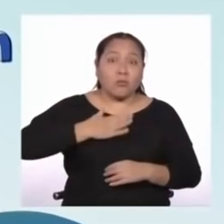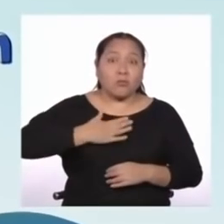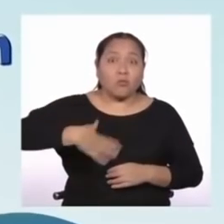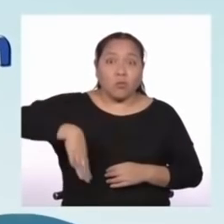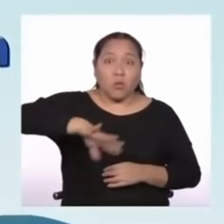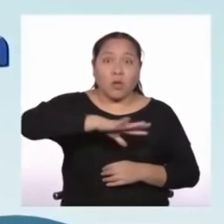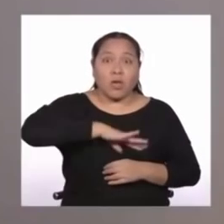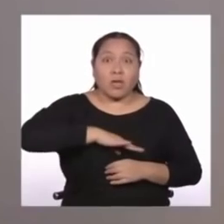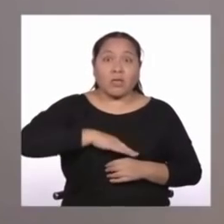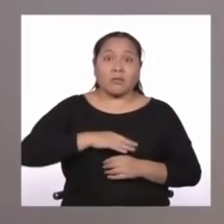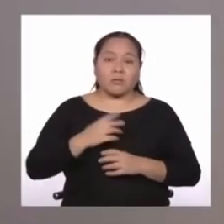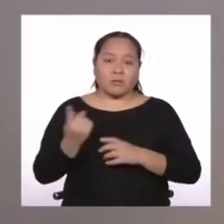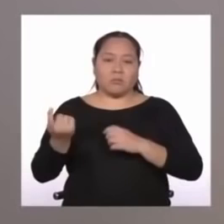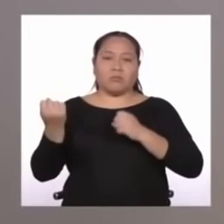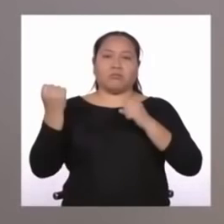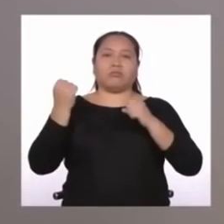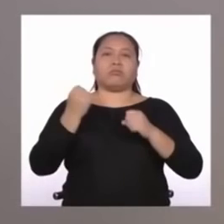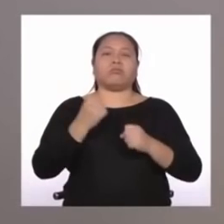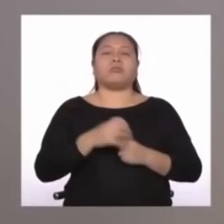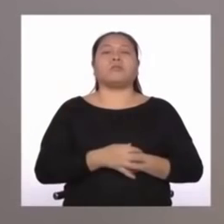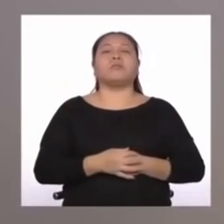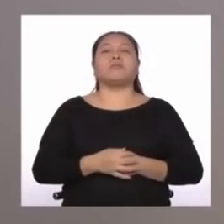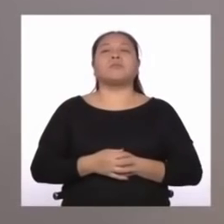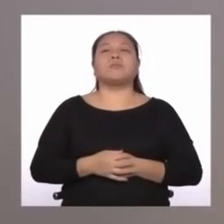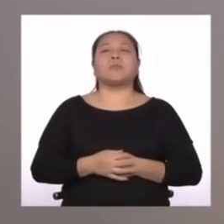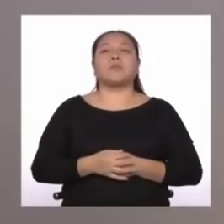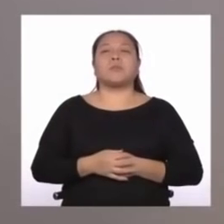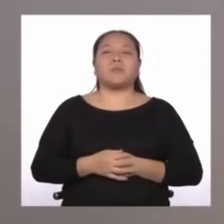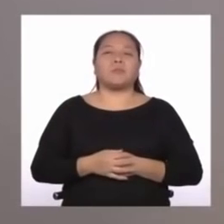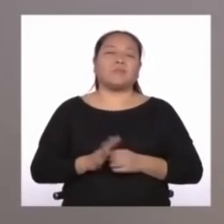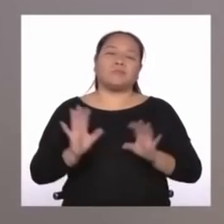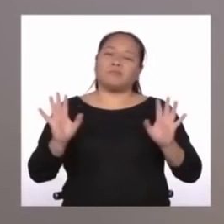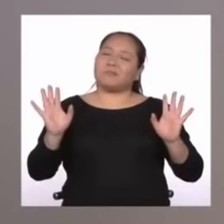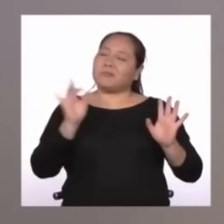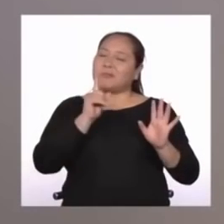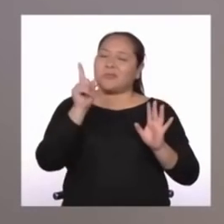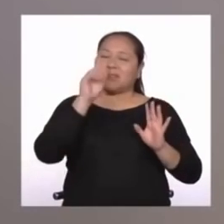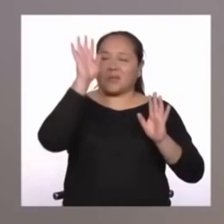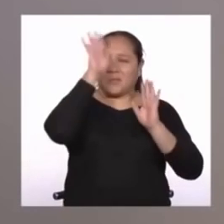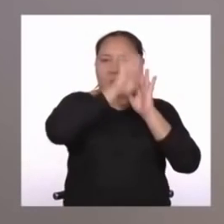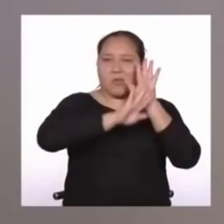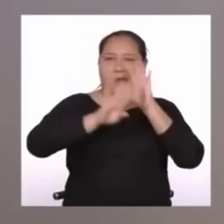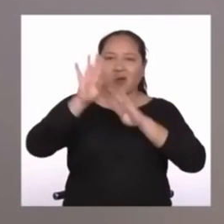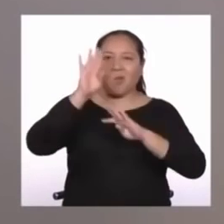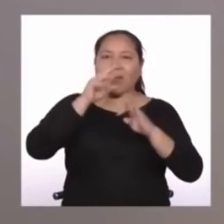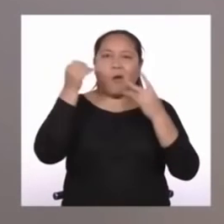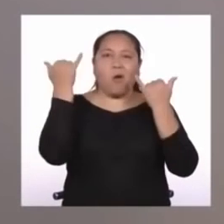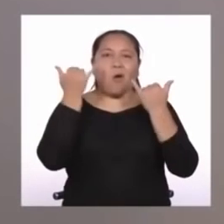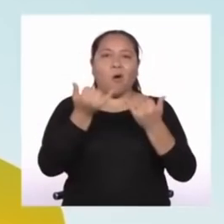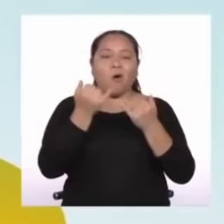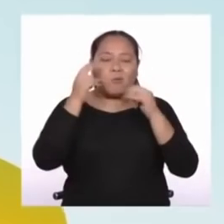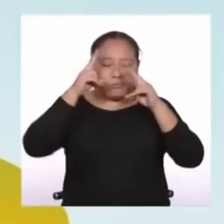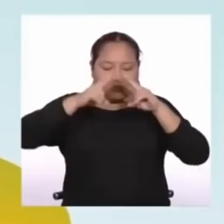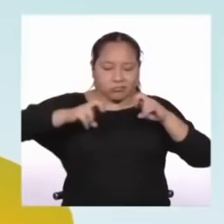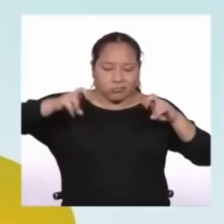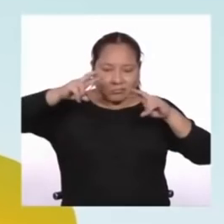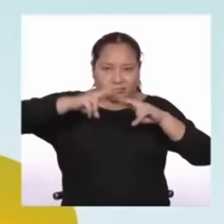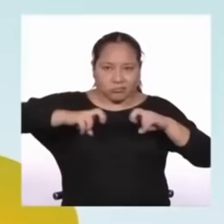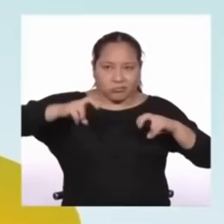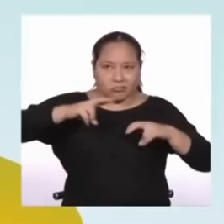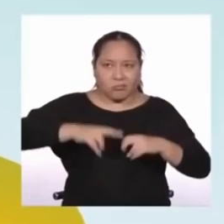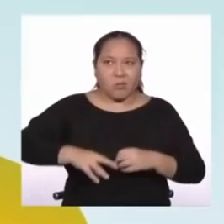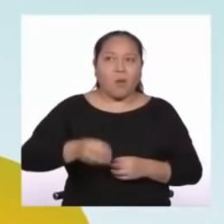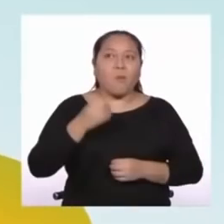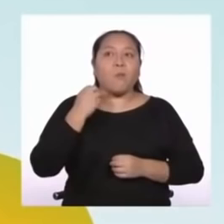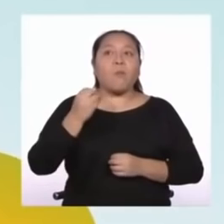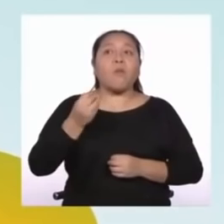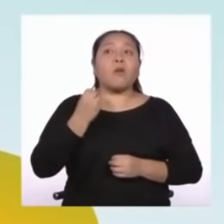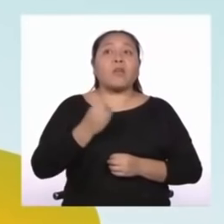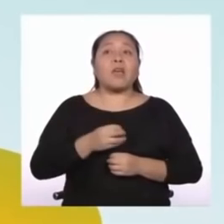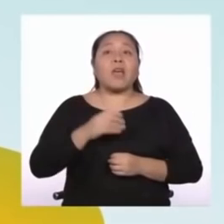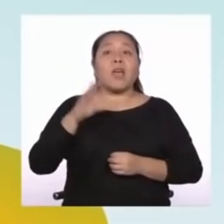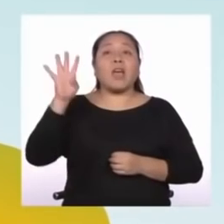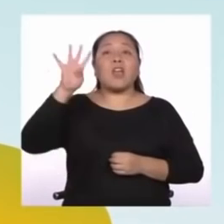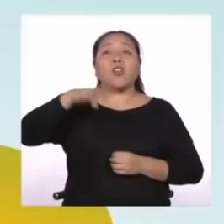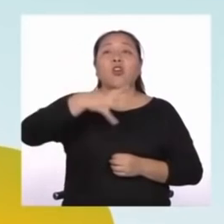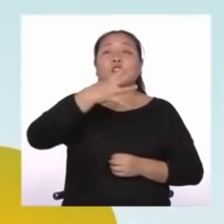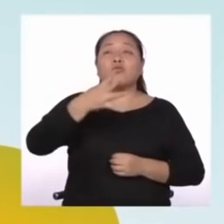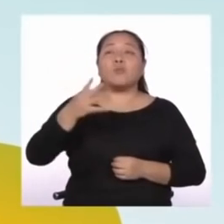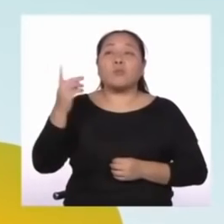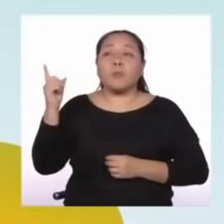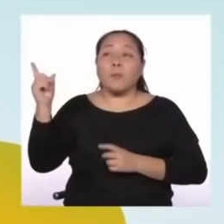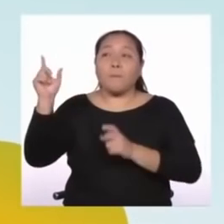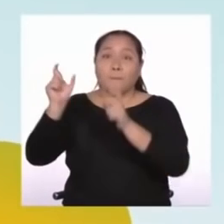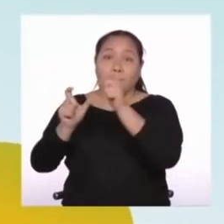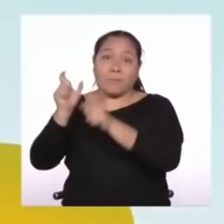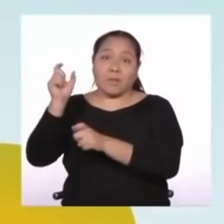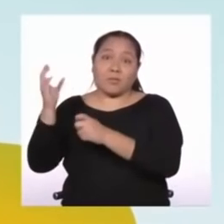república? Pues no se preocupen, porque el día de hoy analizaremos por qué los británicos migraron al